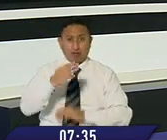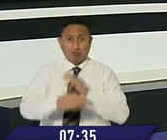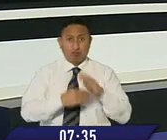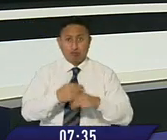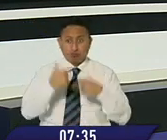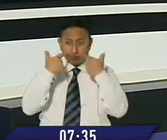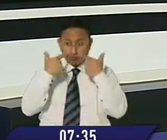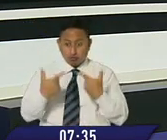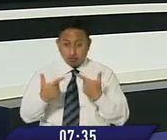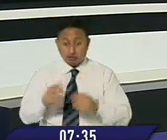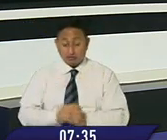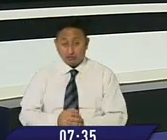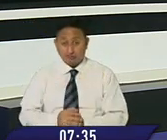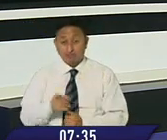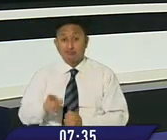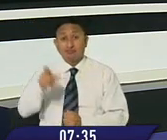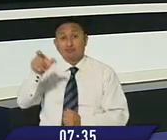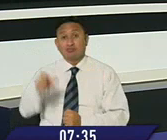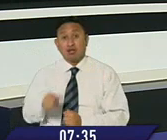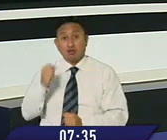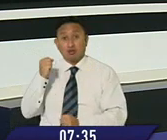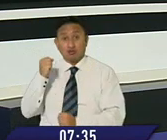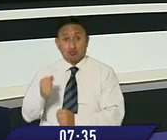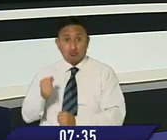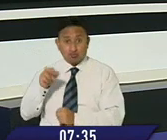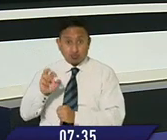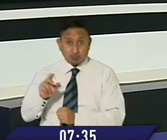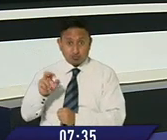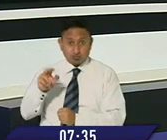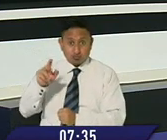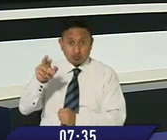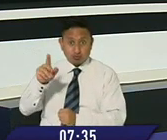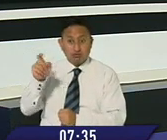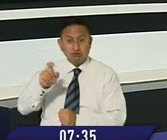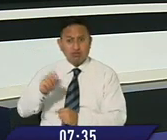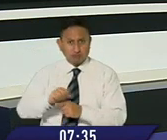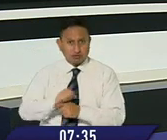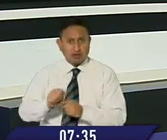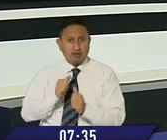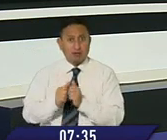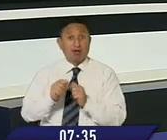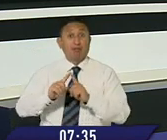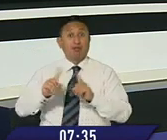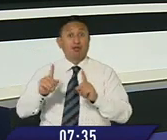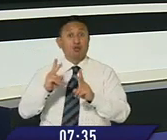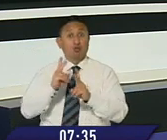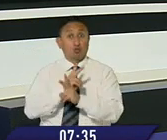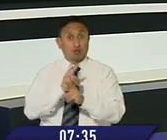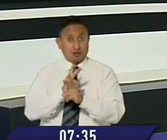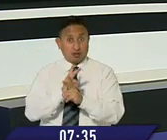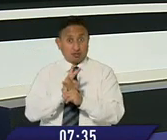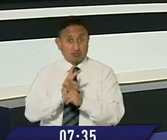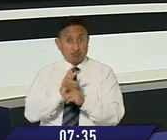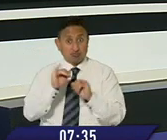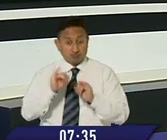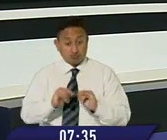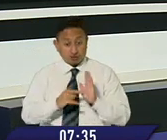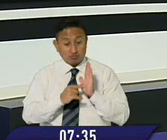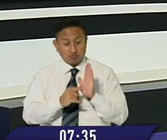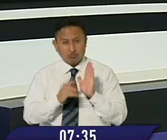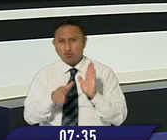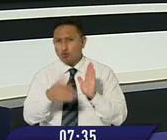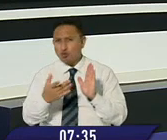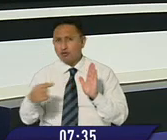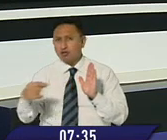del montañismo. Andinistas creen que es necesario practicar este deporte con responsabilidad. En la siguiente nota les